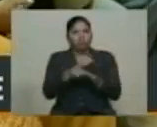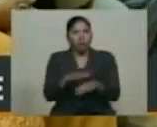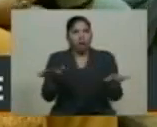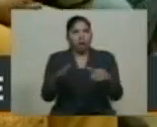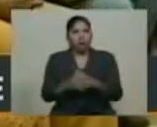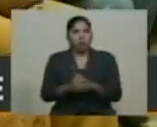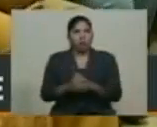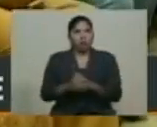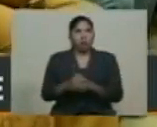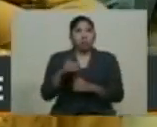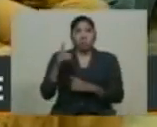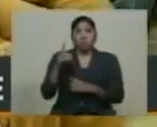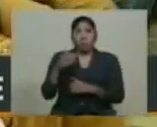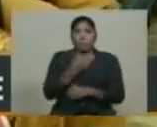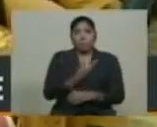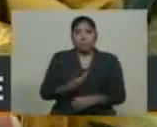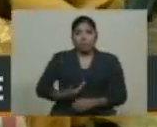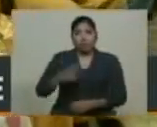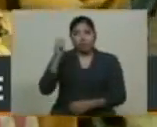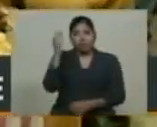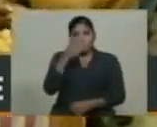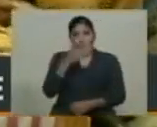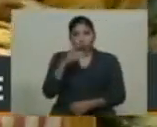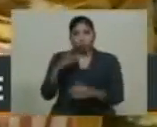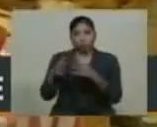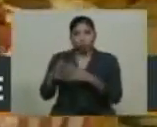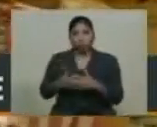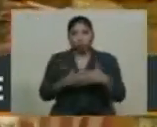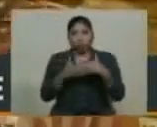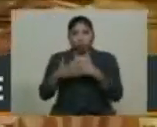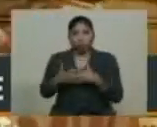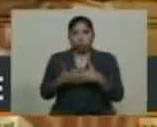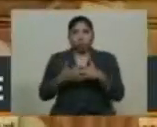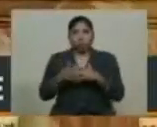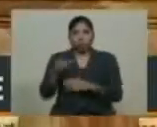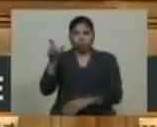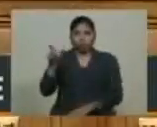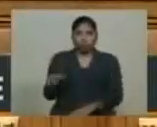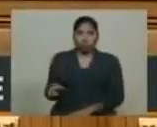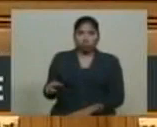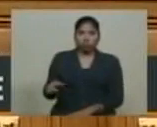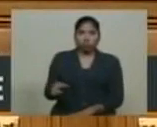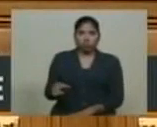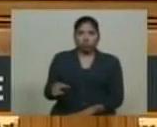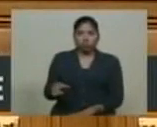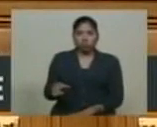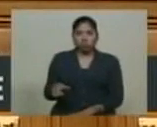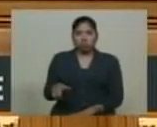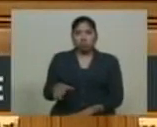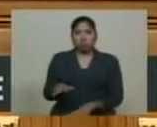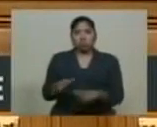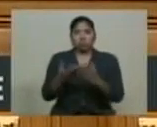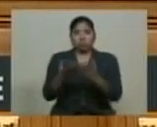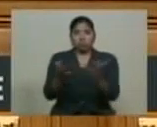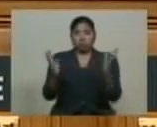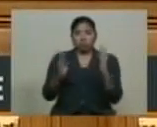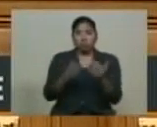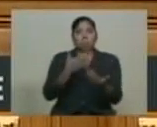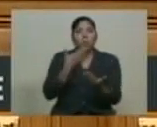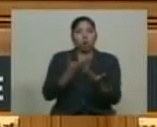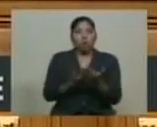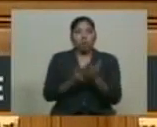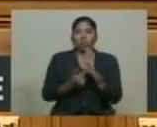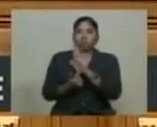cómo el presidente de los Estados Unidos, el magnate Donald Trump, planteó ante sus colaboradores la invasión